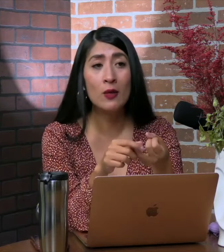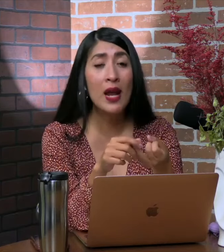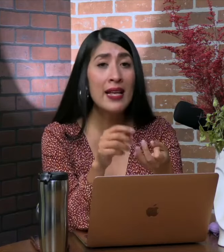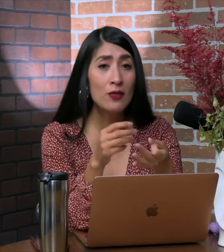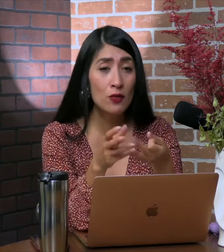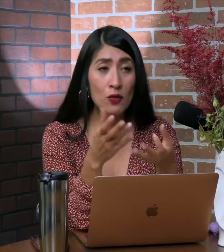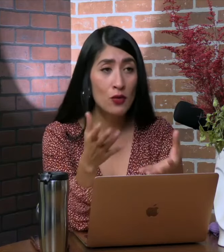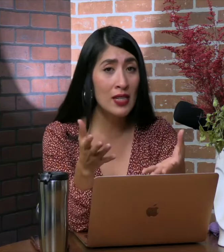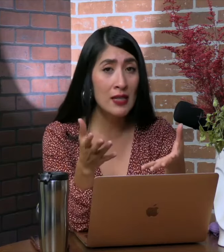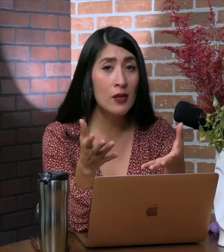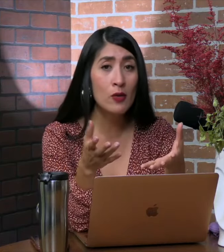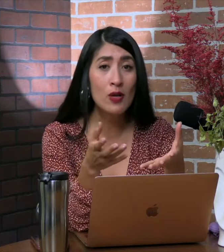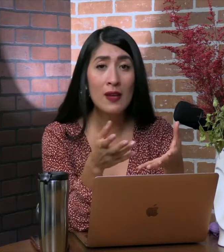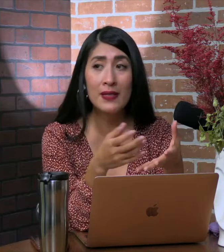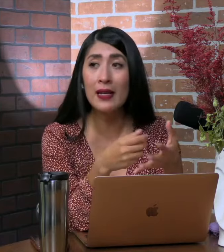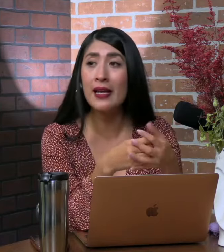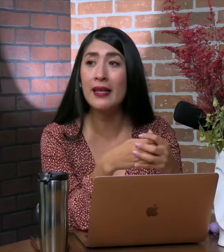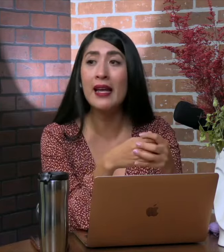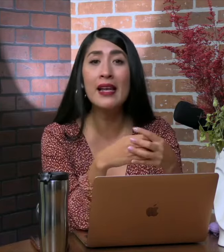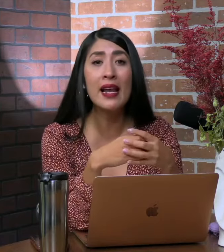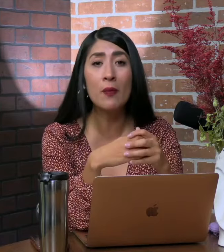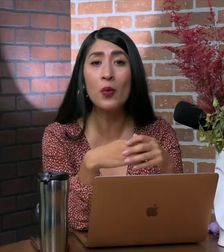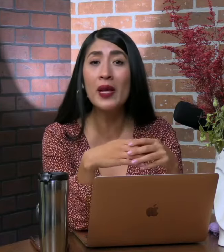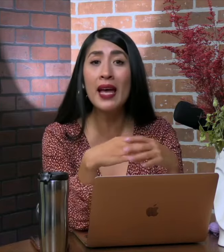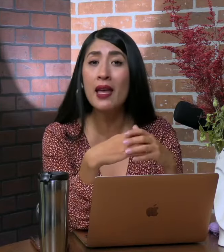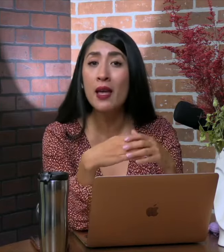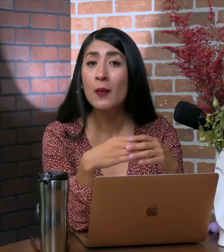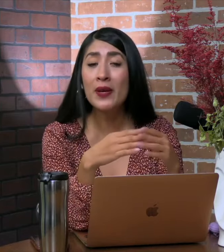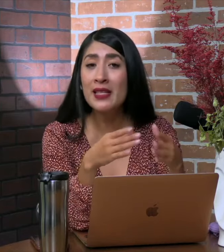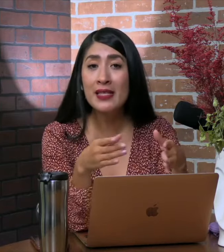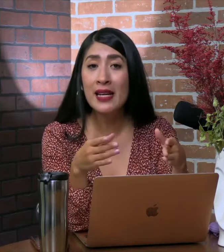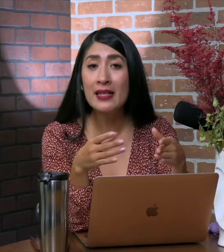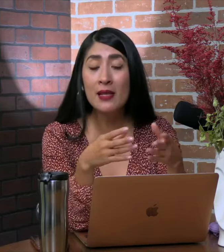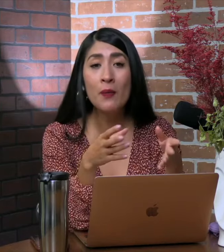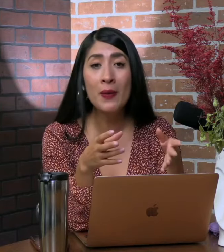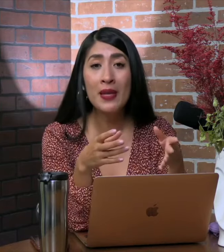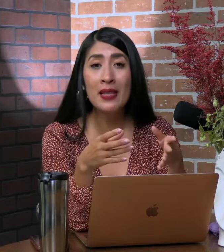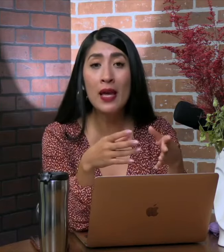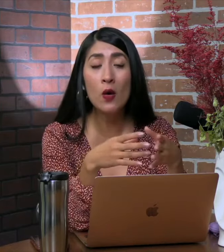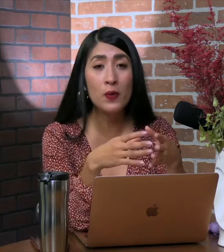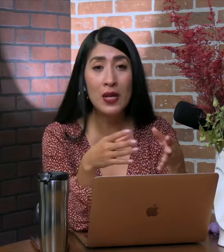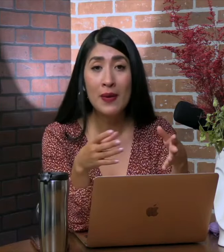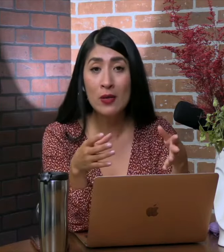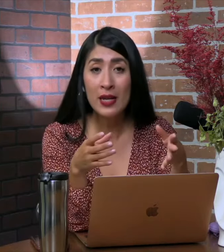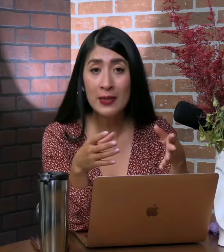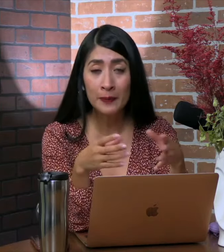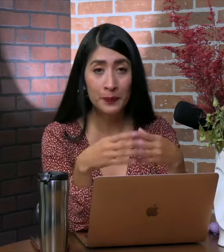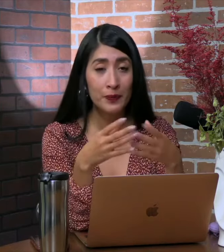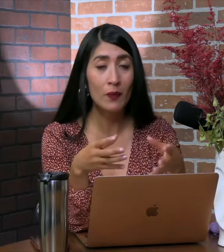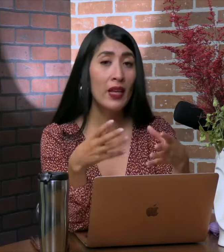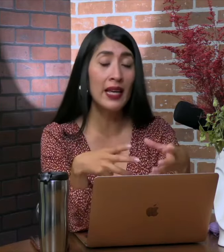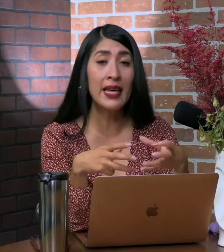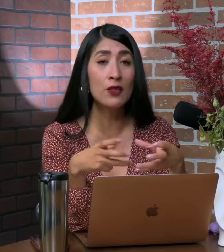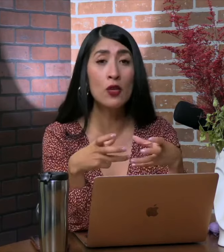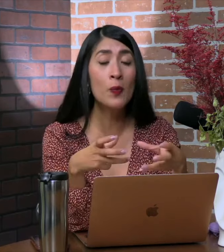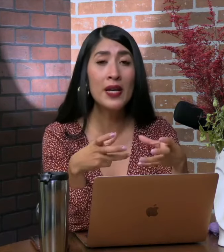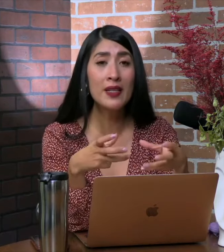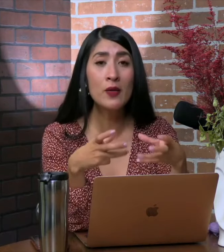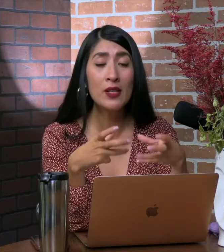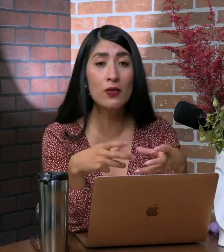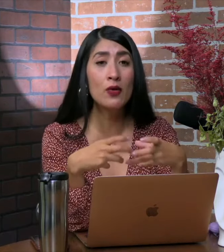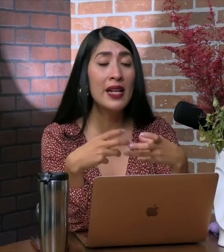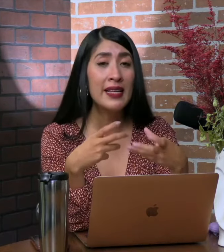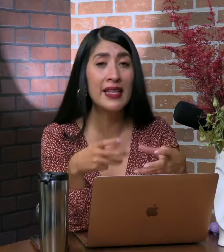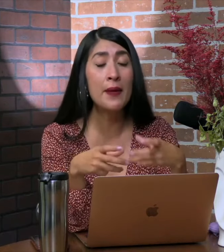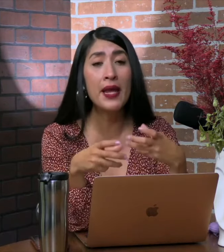delitos electorales no sé si incluso la fiscalía general de la república pueden ser simplemente observadores Y esto no